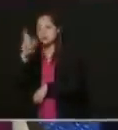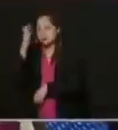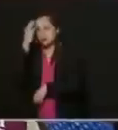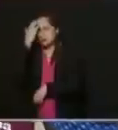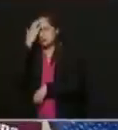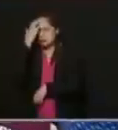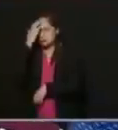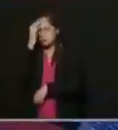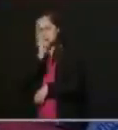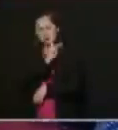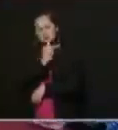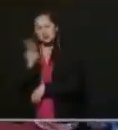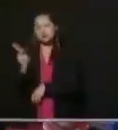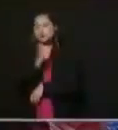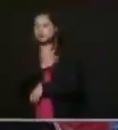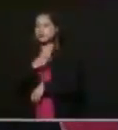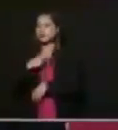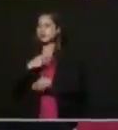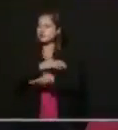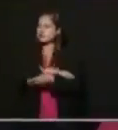necesitamos de todos.